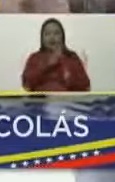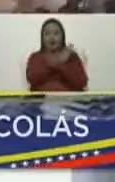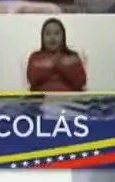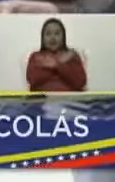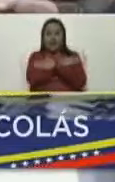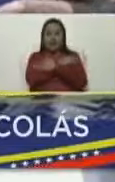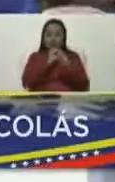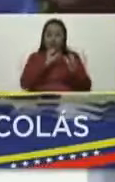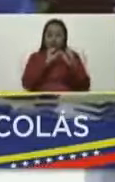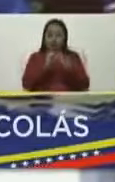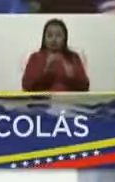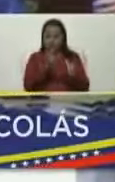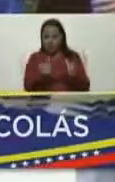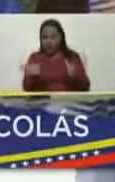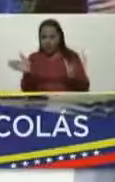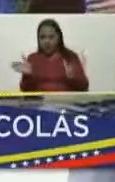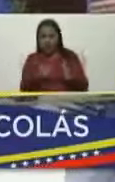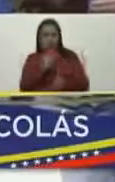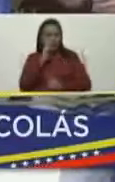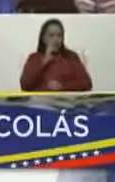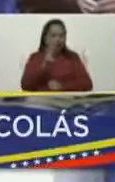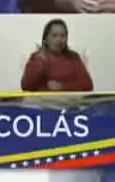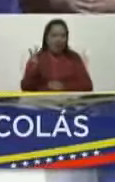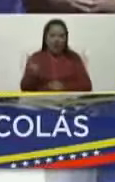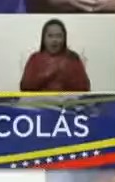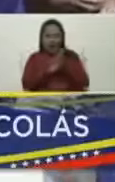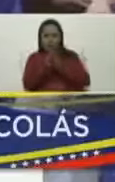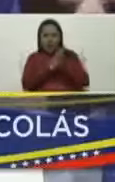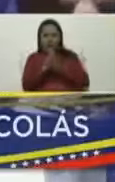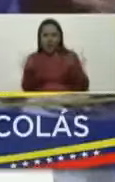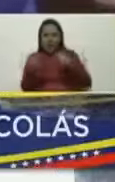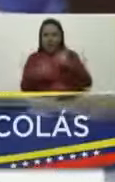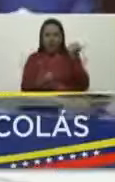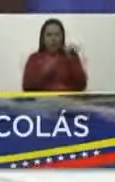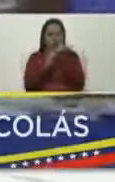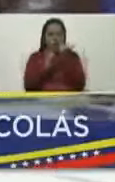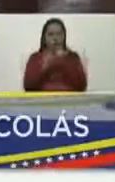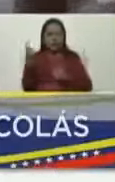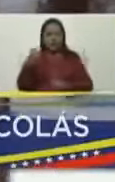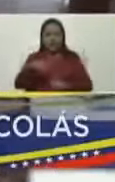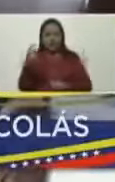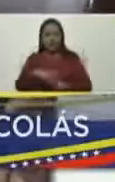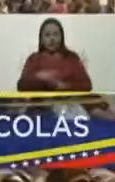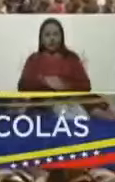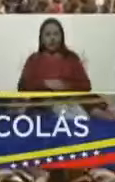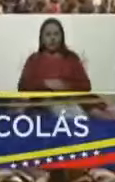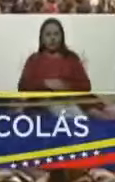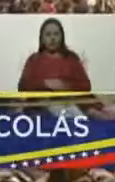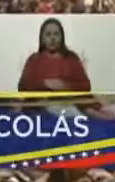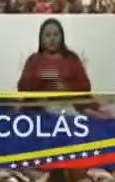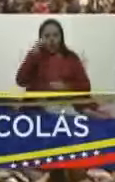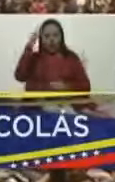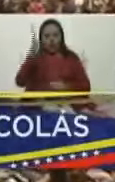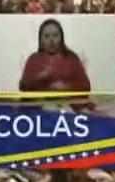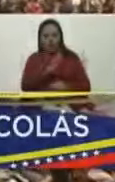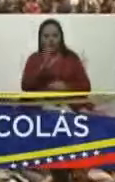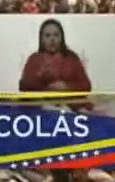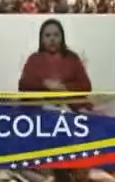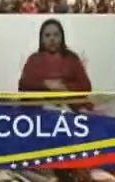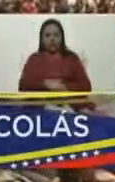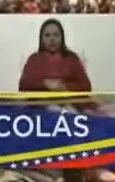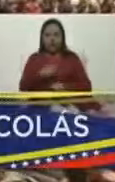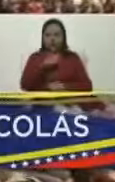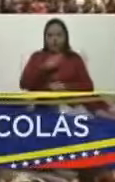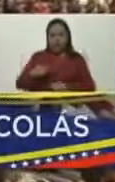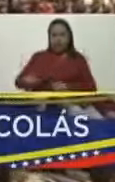acá viendo los emprendimientos, todo el apoyo para ustedes, lo que necesiten. ¿Oyeron? Que Dios me los bendiga. Delcy. Presidente, estamos llegando